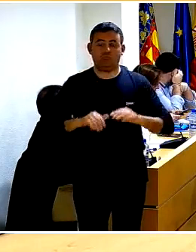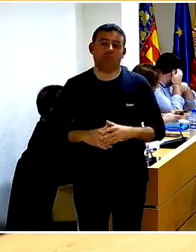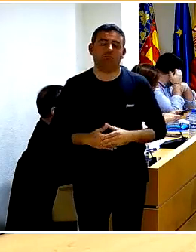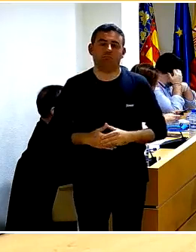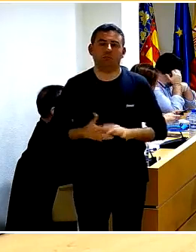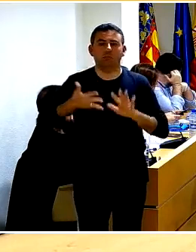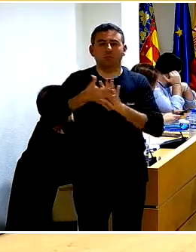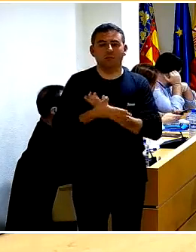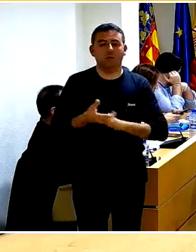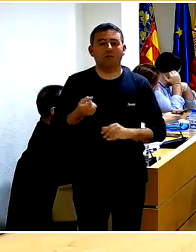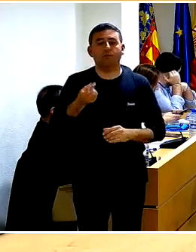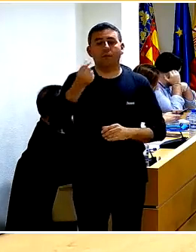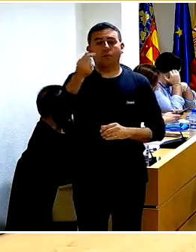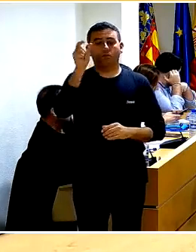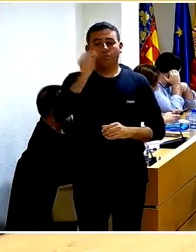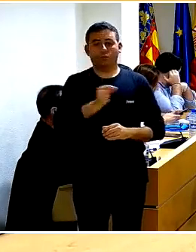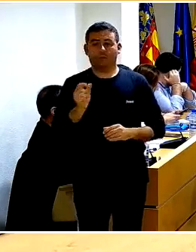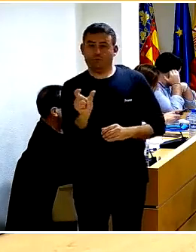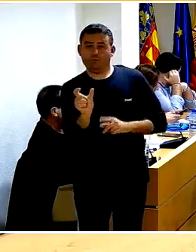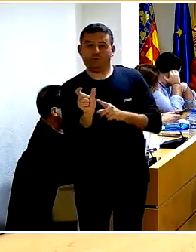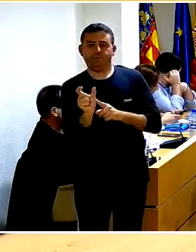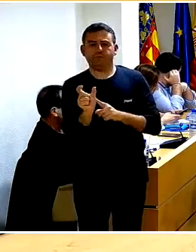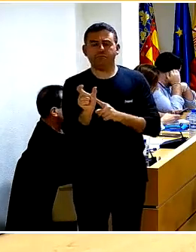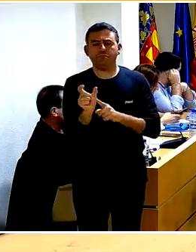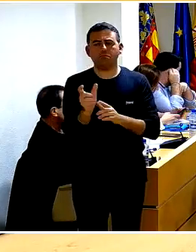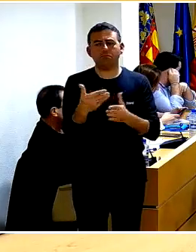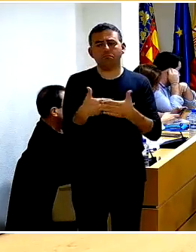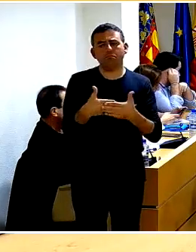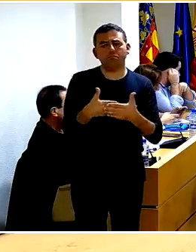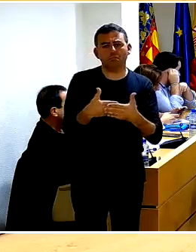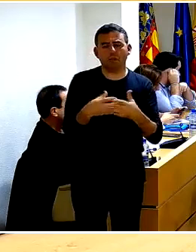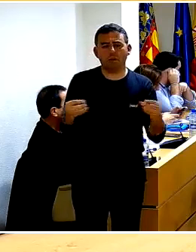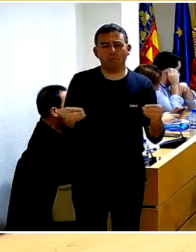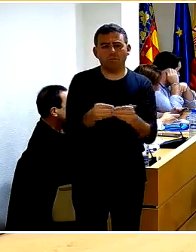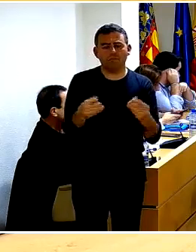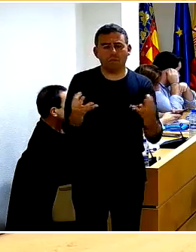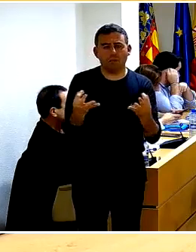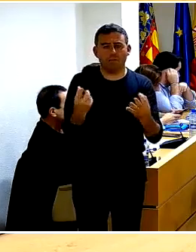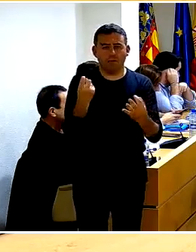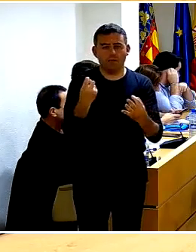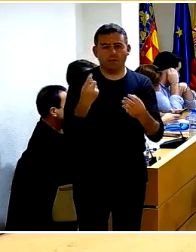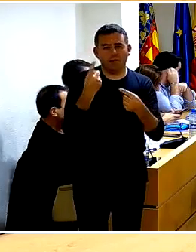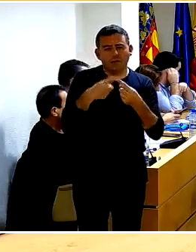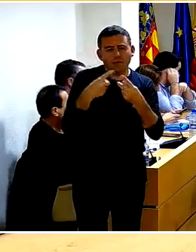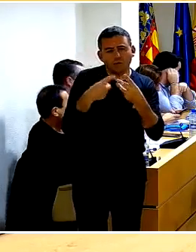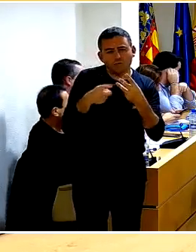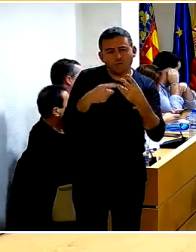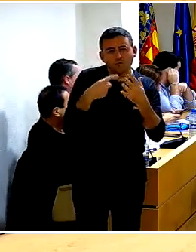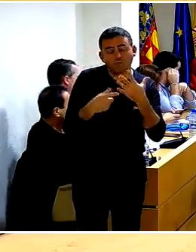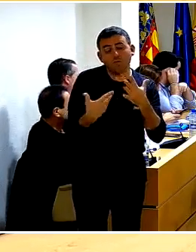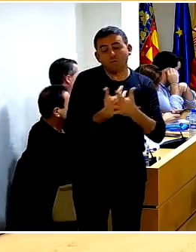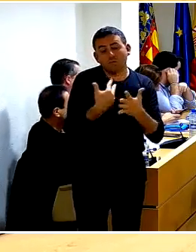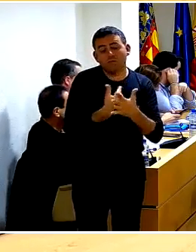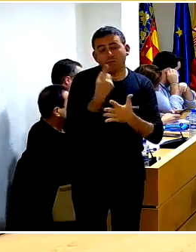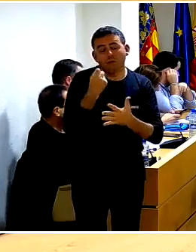que consolida una serie de cosas que me hubiera gustado escucharlas. Me hubiera gustado escucharlas porque eso se aprobó con el voto a favor de Ciudadanos y es